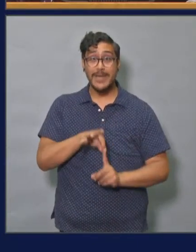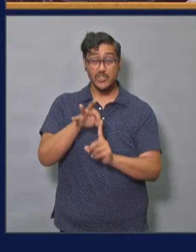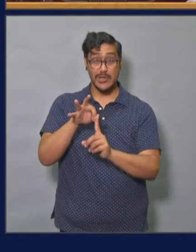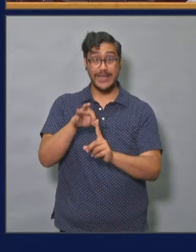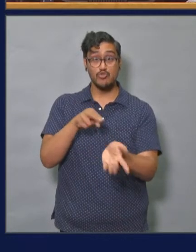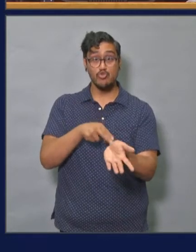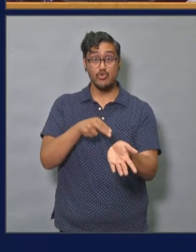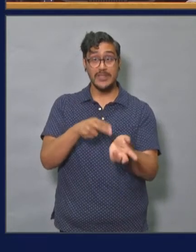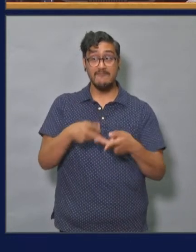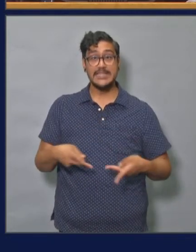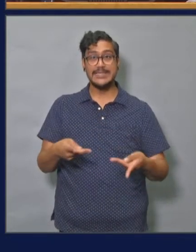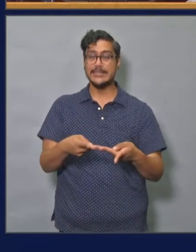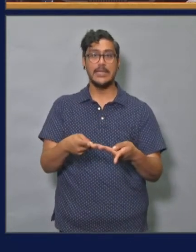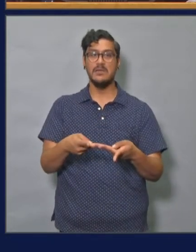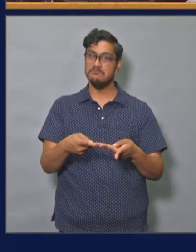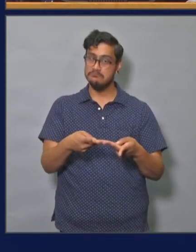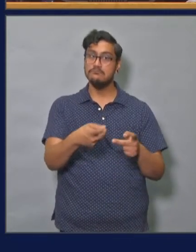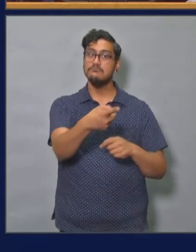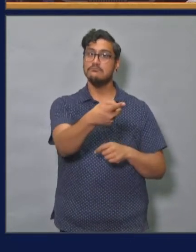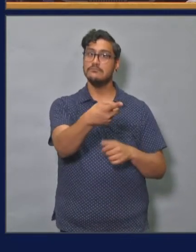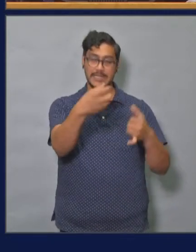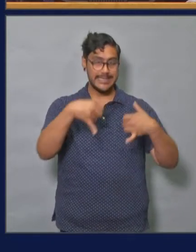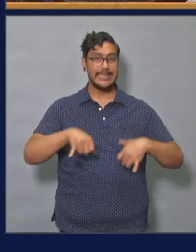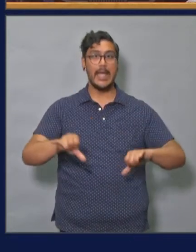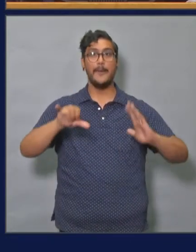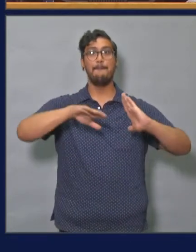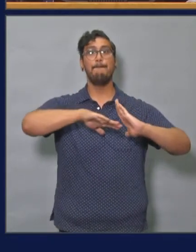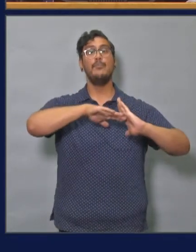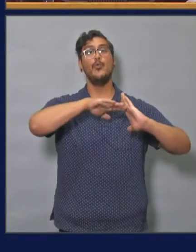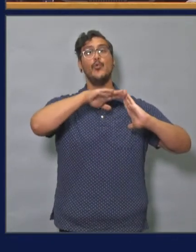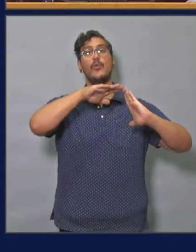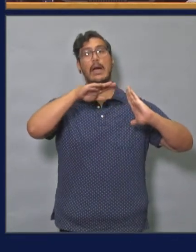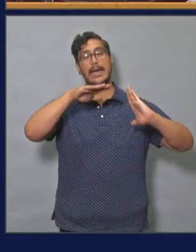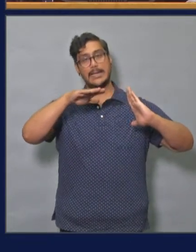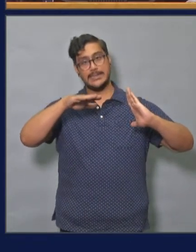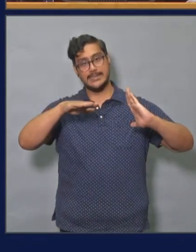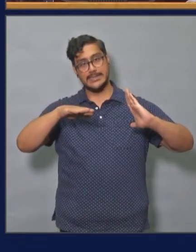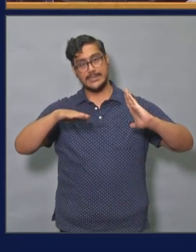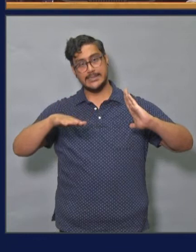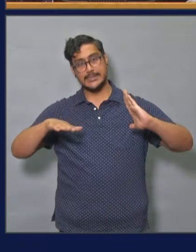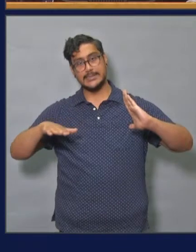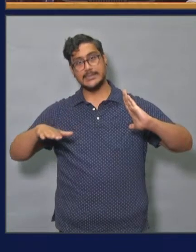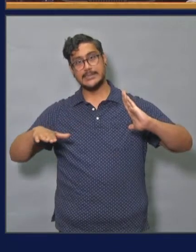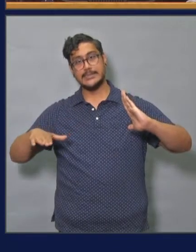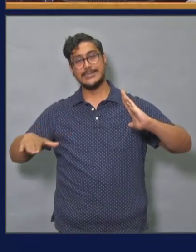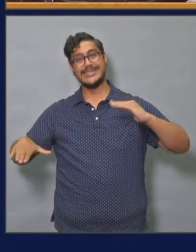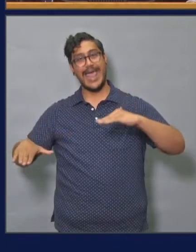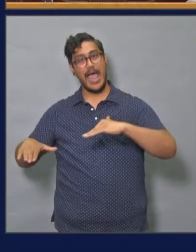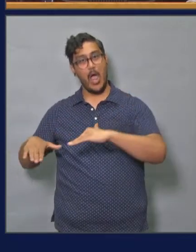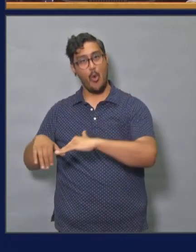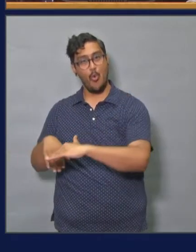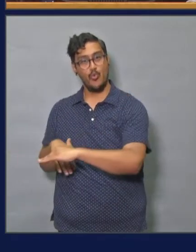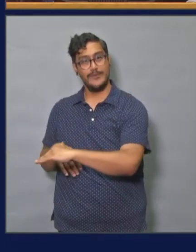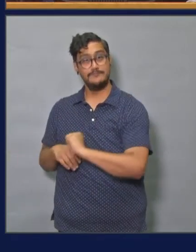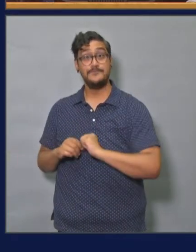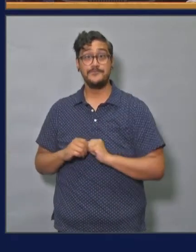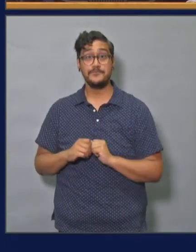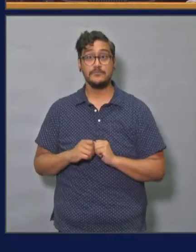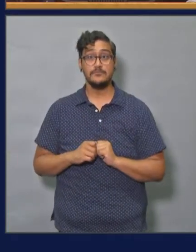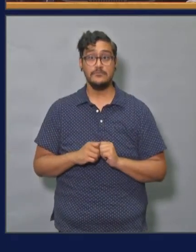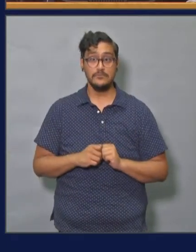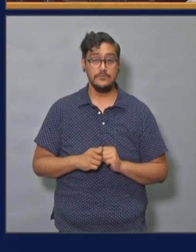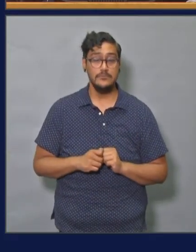especializada sigue esta misma tendencia y continúa disminuyendo. Al interpretar este